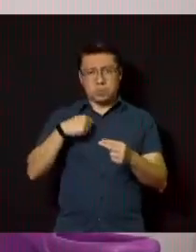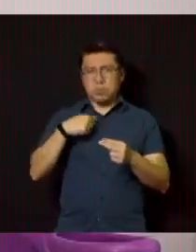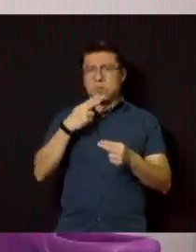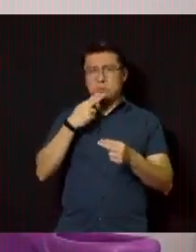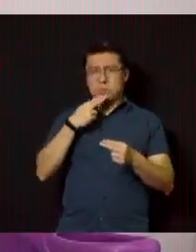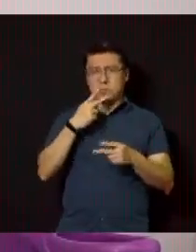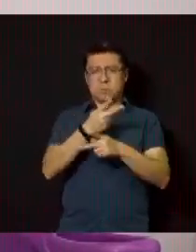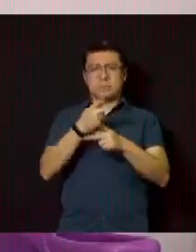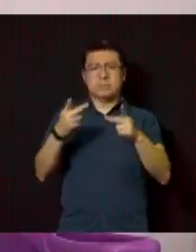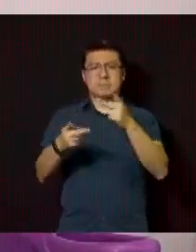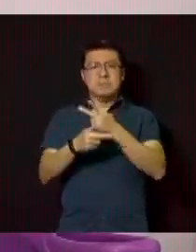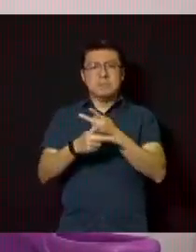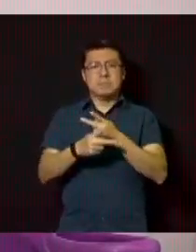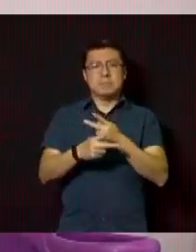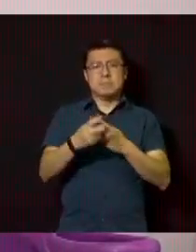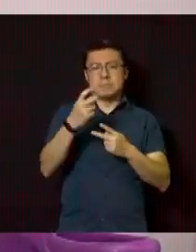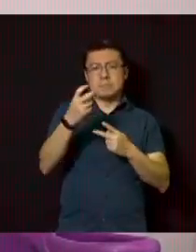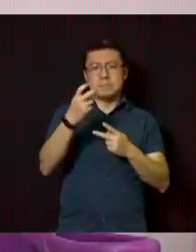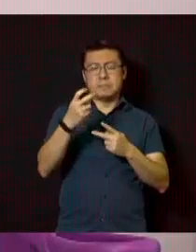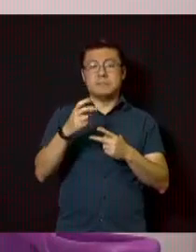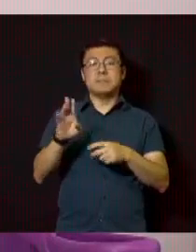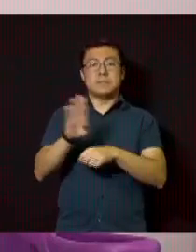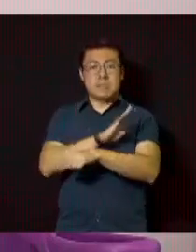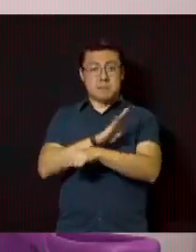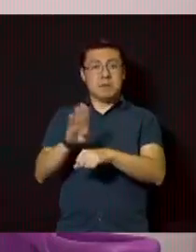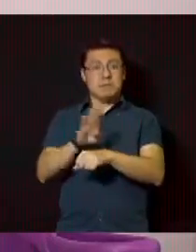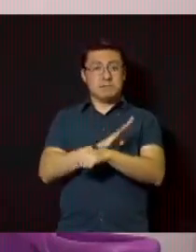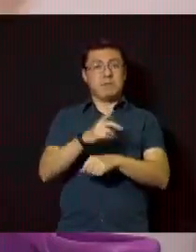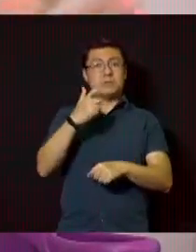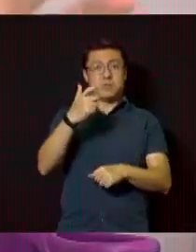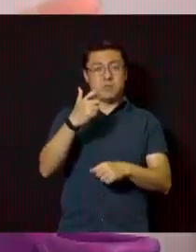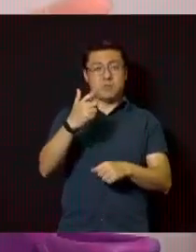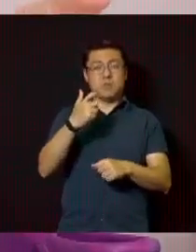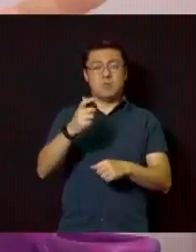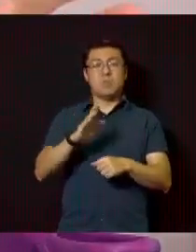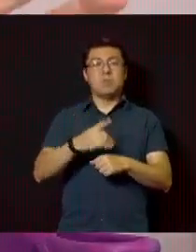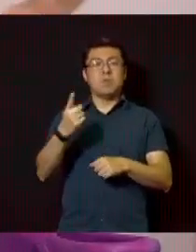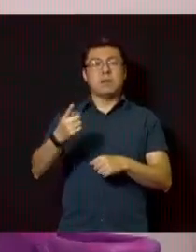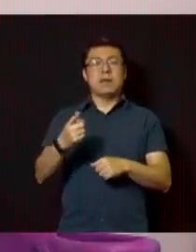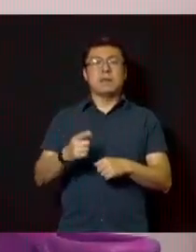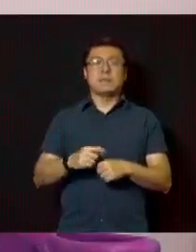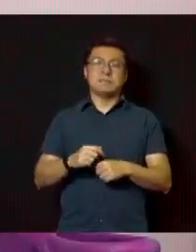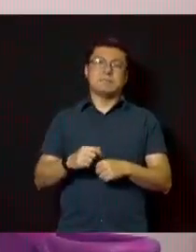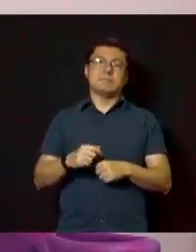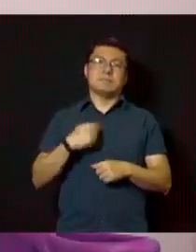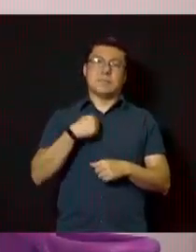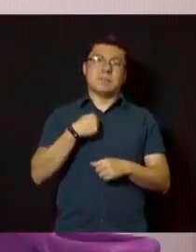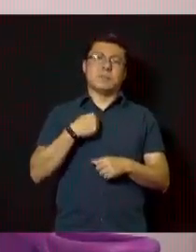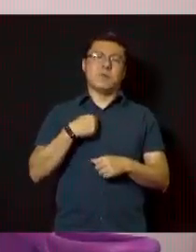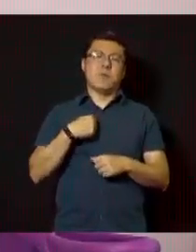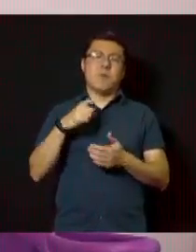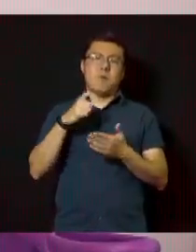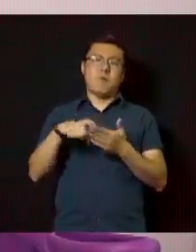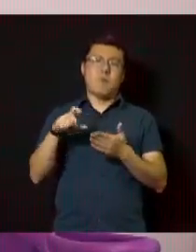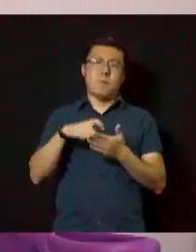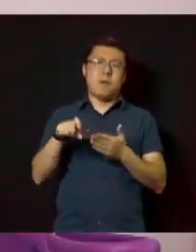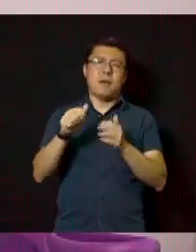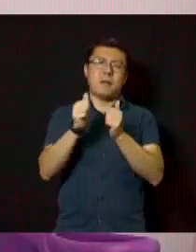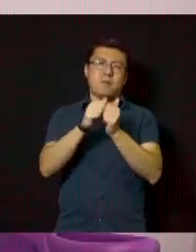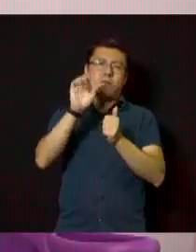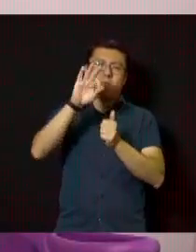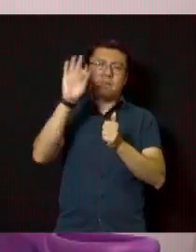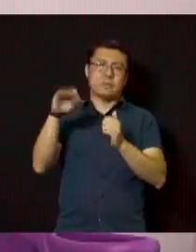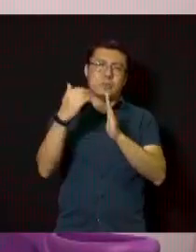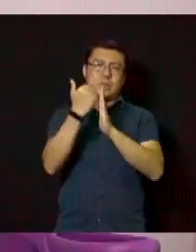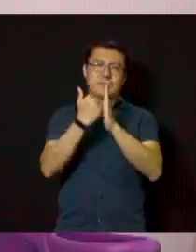a eso, me daban y me siguen dando un beneficio económico, porque a quién no le gusta comprar con descuento. Entonces yo dije, compro mis productos con descuento,